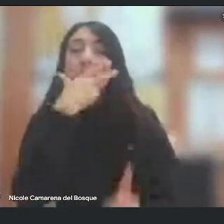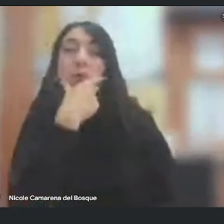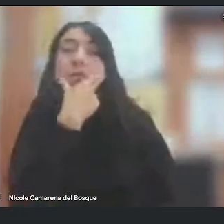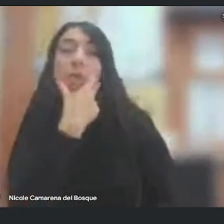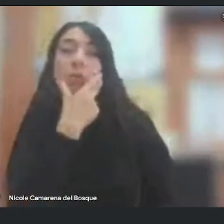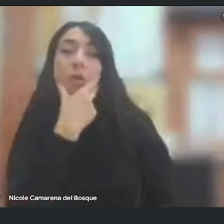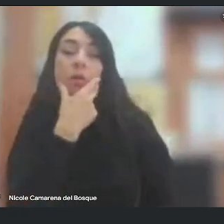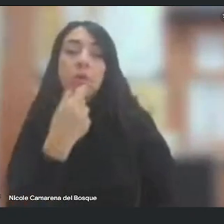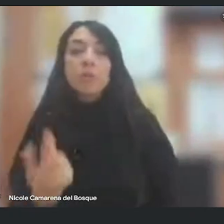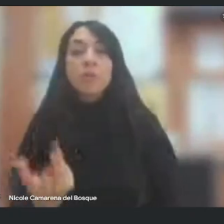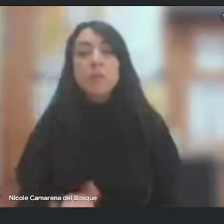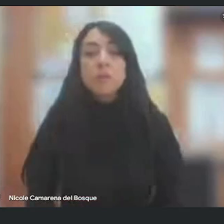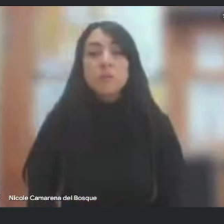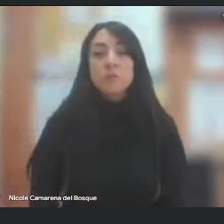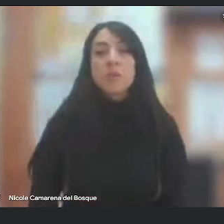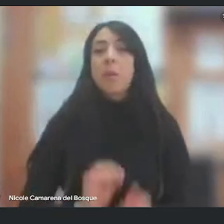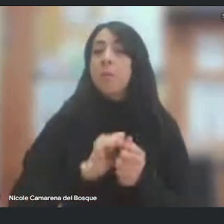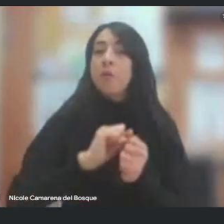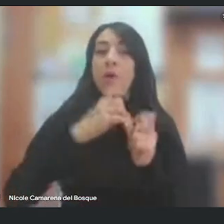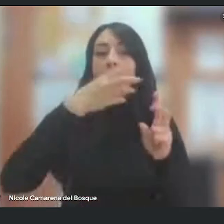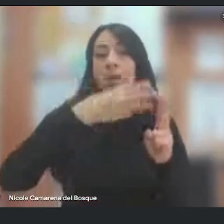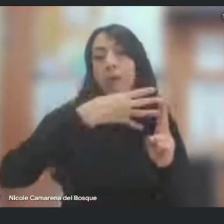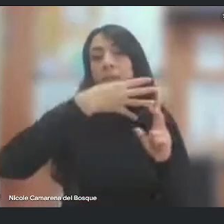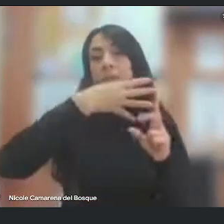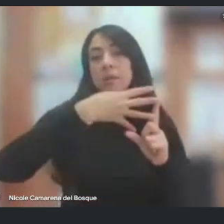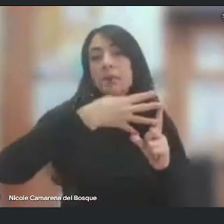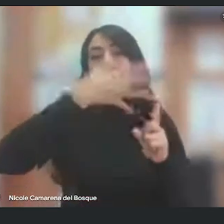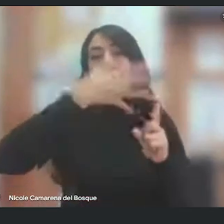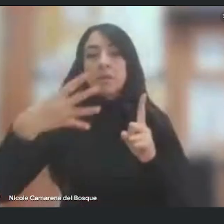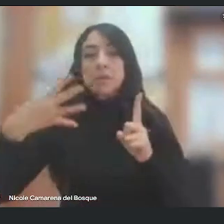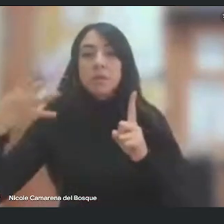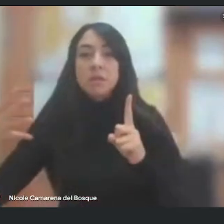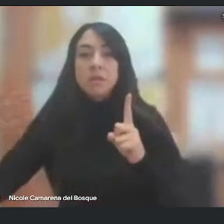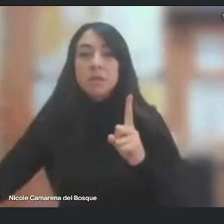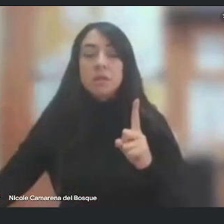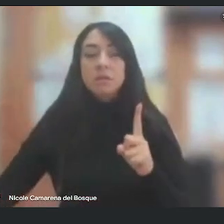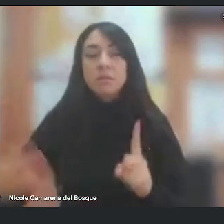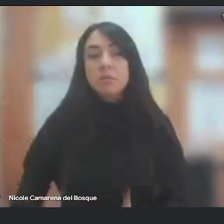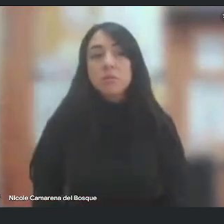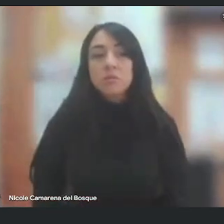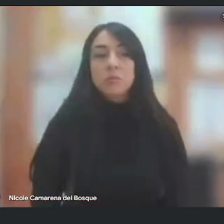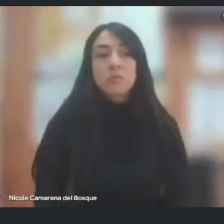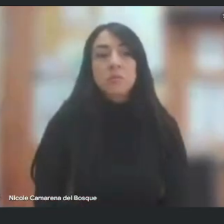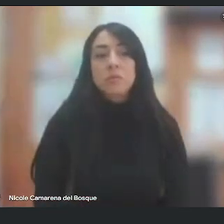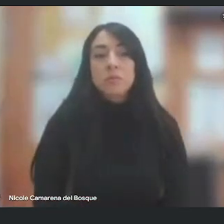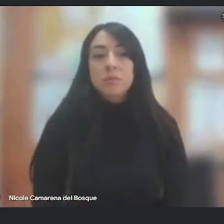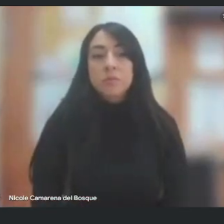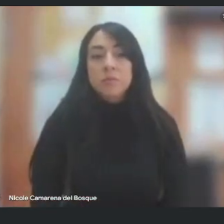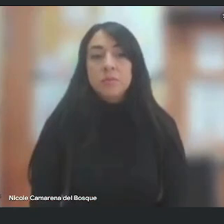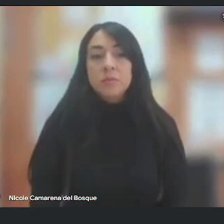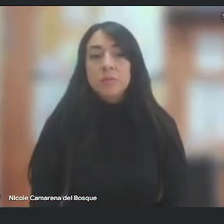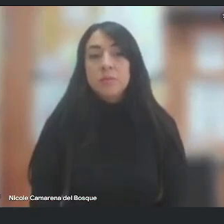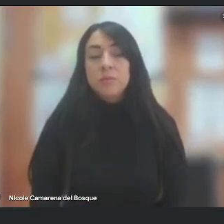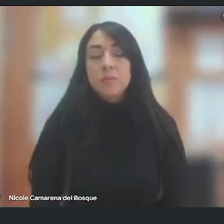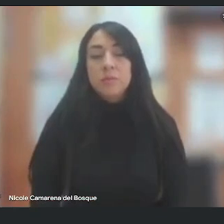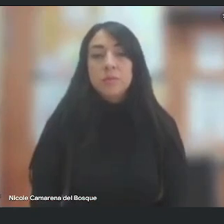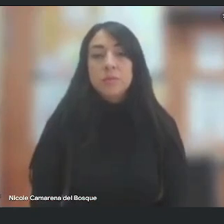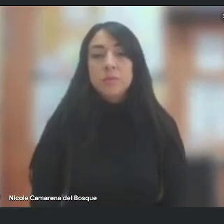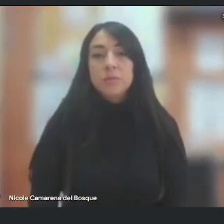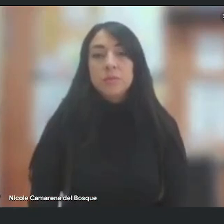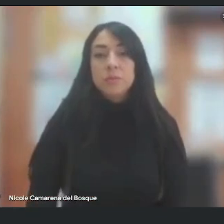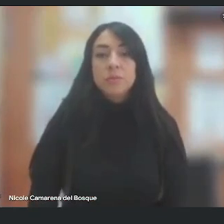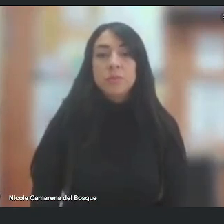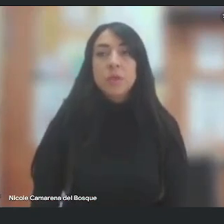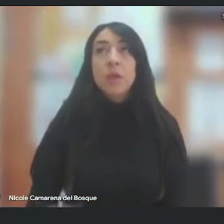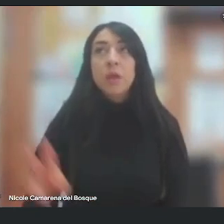que de las mujeres, a quienes se les considera como sujetos pasivos que no les interesa la sexualidad, pero eso